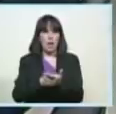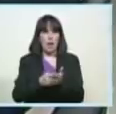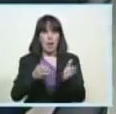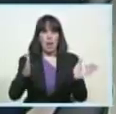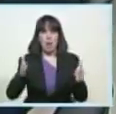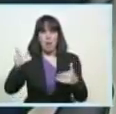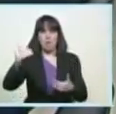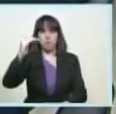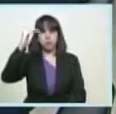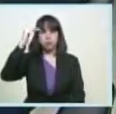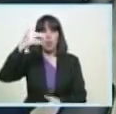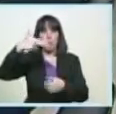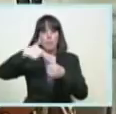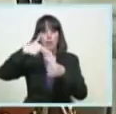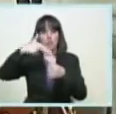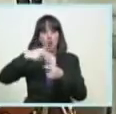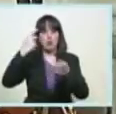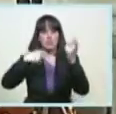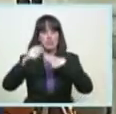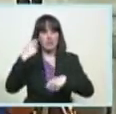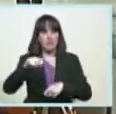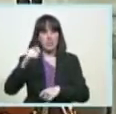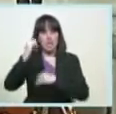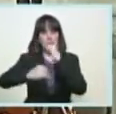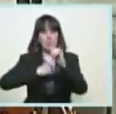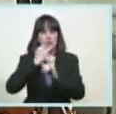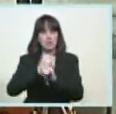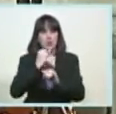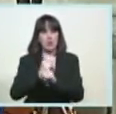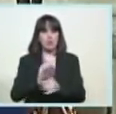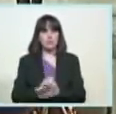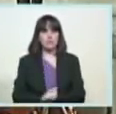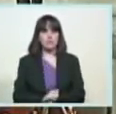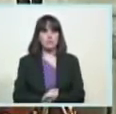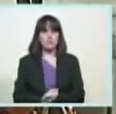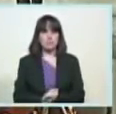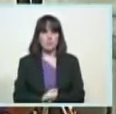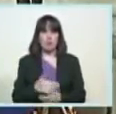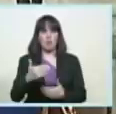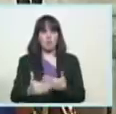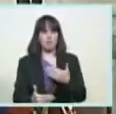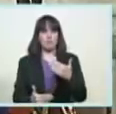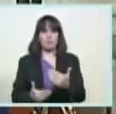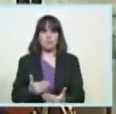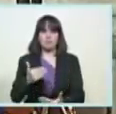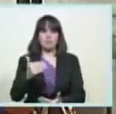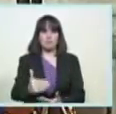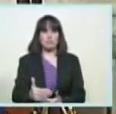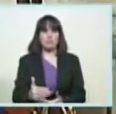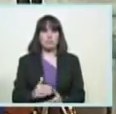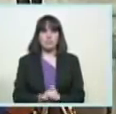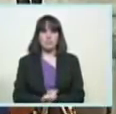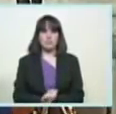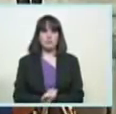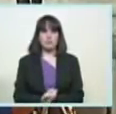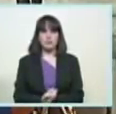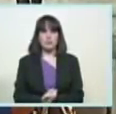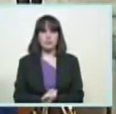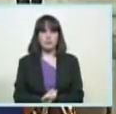petrolera venezolana que se vende en el mercado internacional es un paso que damos fundamental